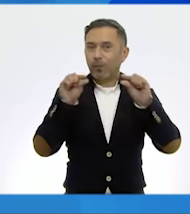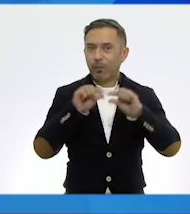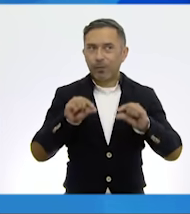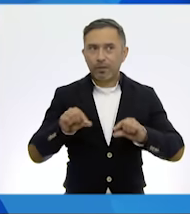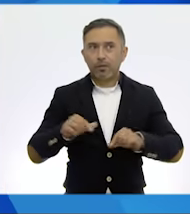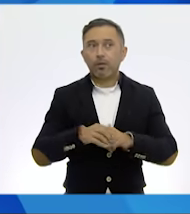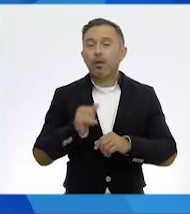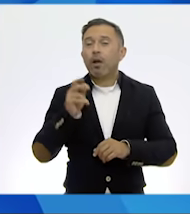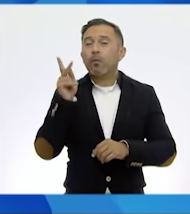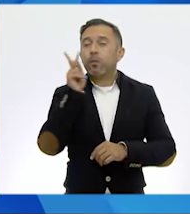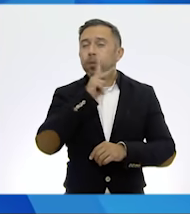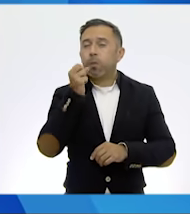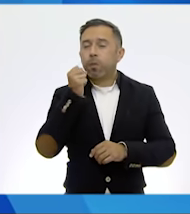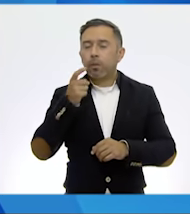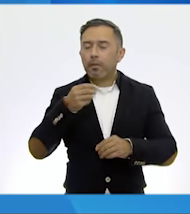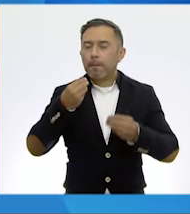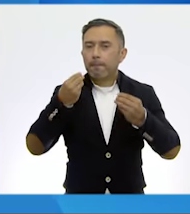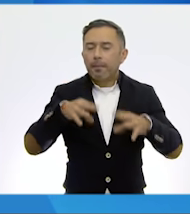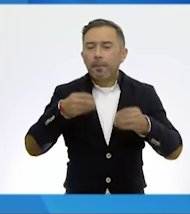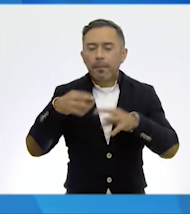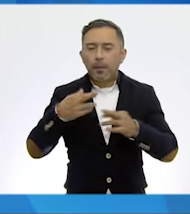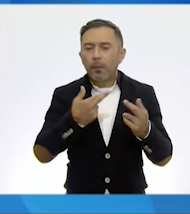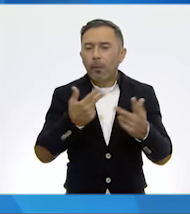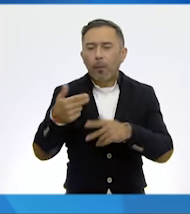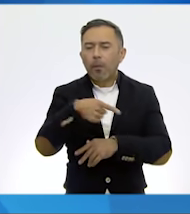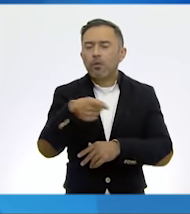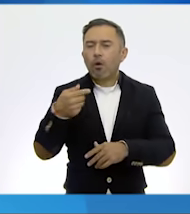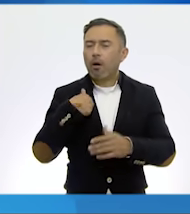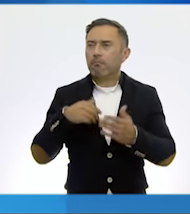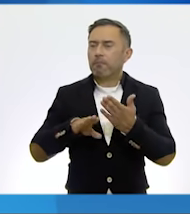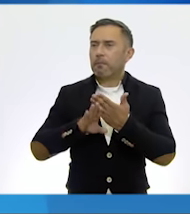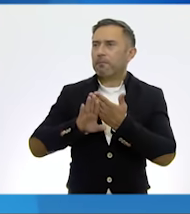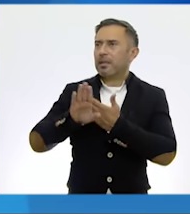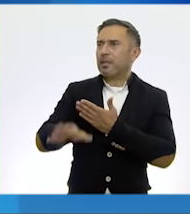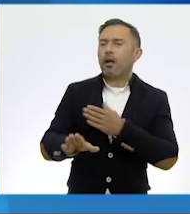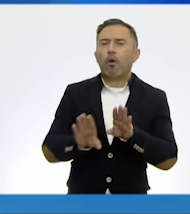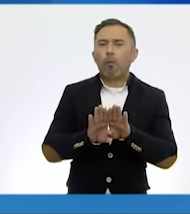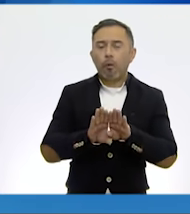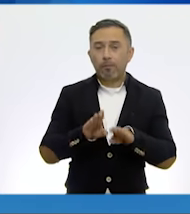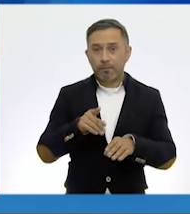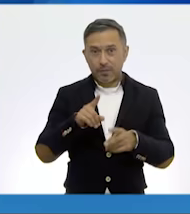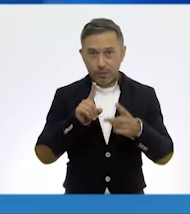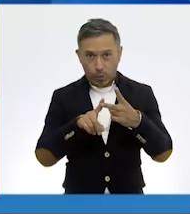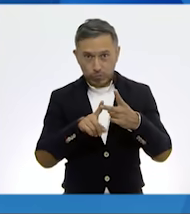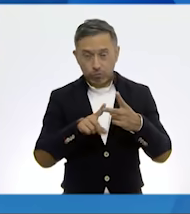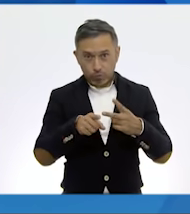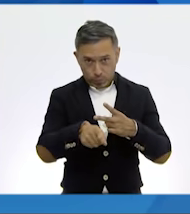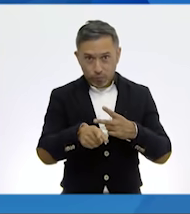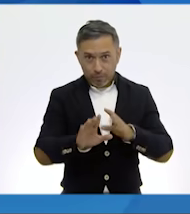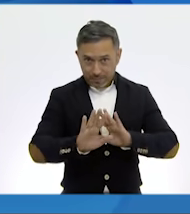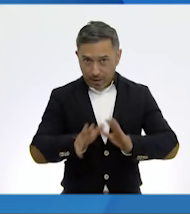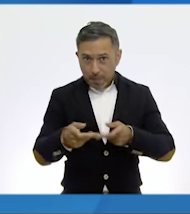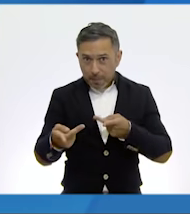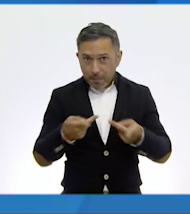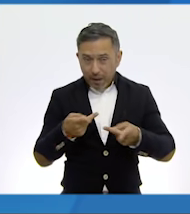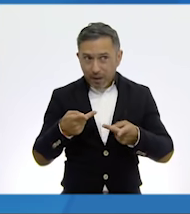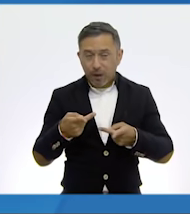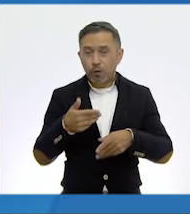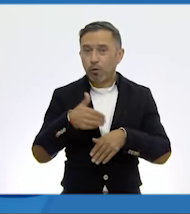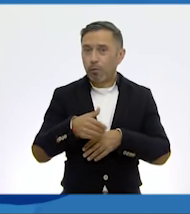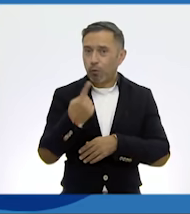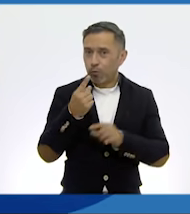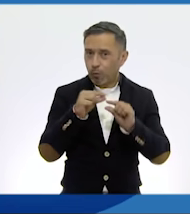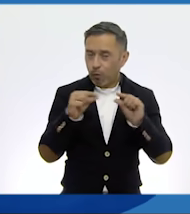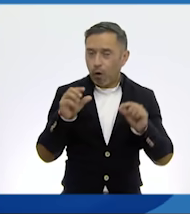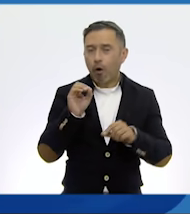otro subtítulo es ¿Y tú estás preparado? Entonces, en todos esos vas a marcar ya sea con el número uno o con un color que tú